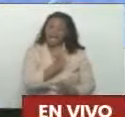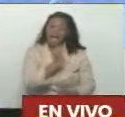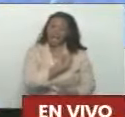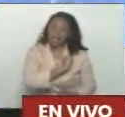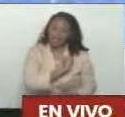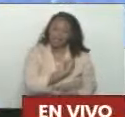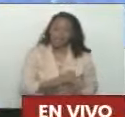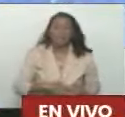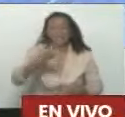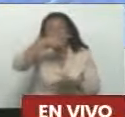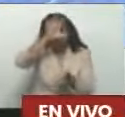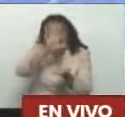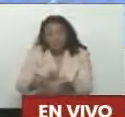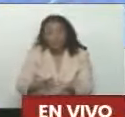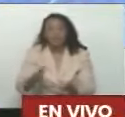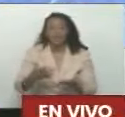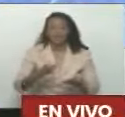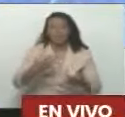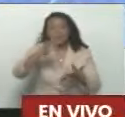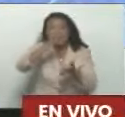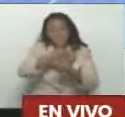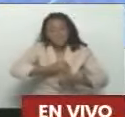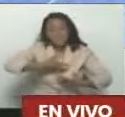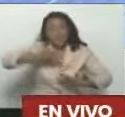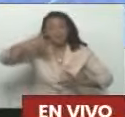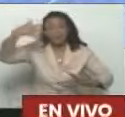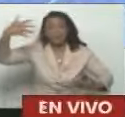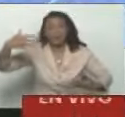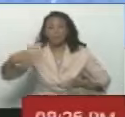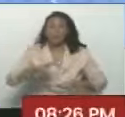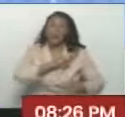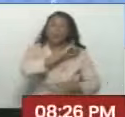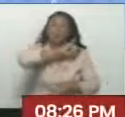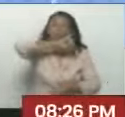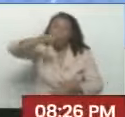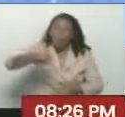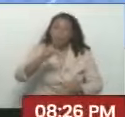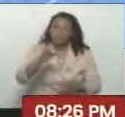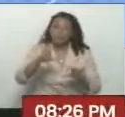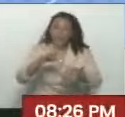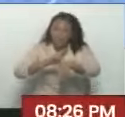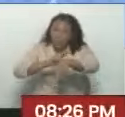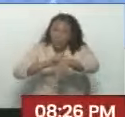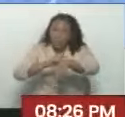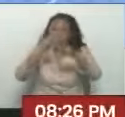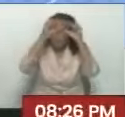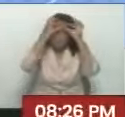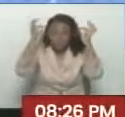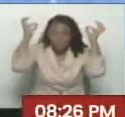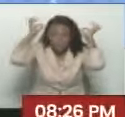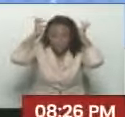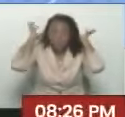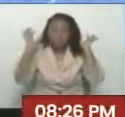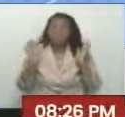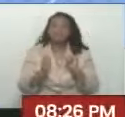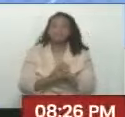nuestra espiritualidad nacional, porque José Gregorio nos pertenece a todos. José Gregorio nos toca el corazón a